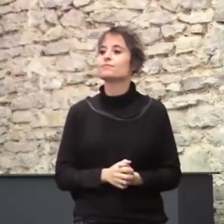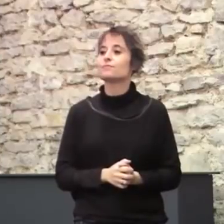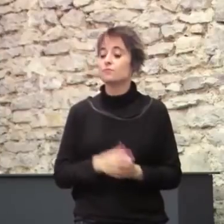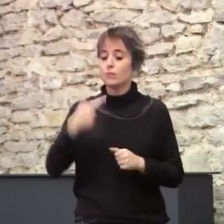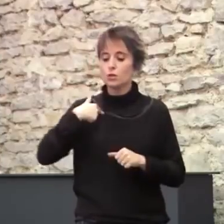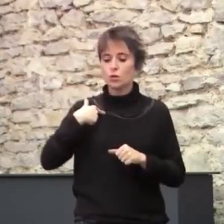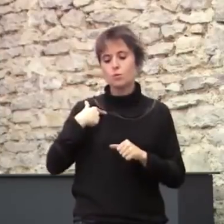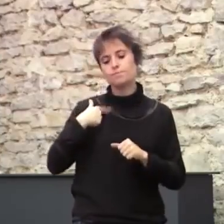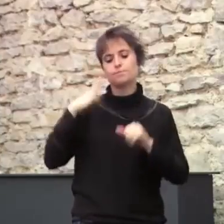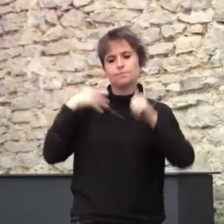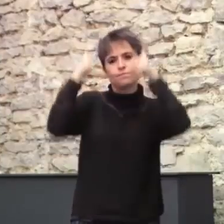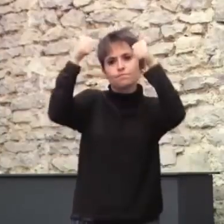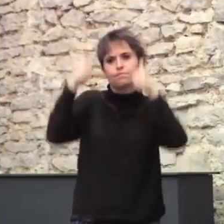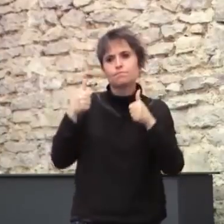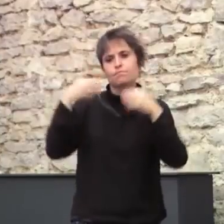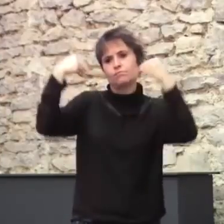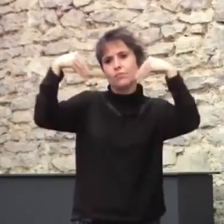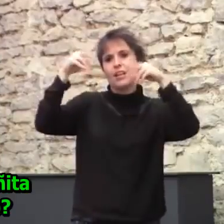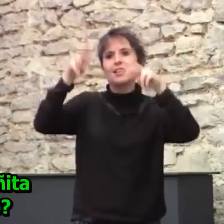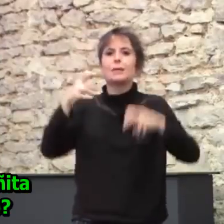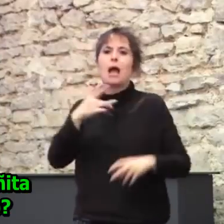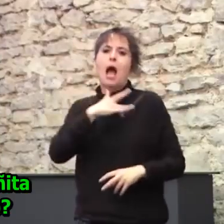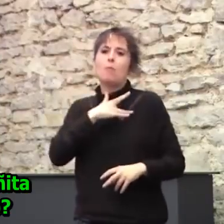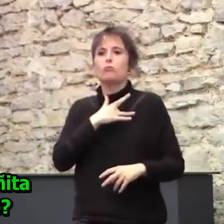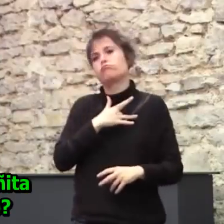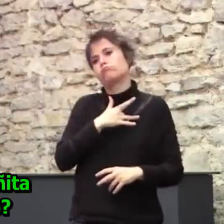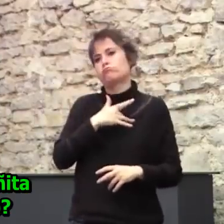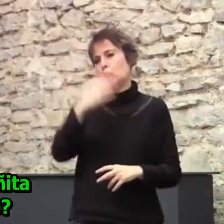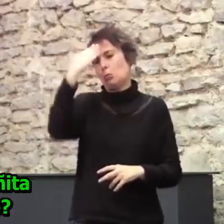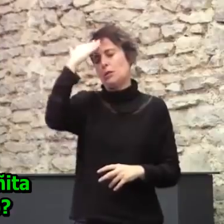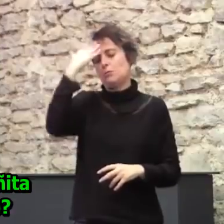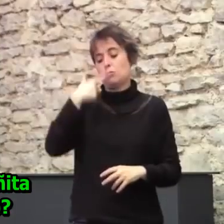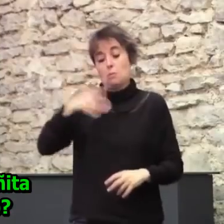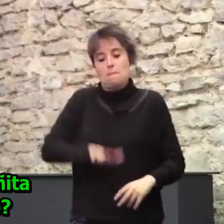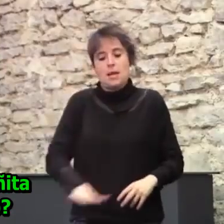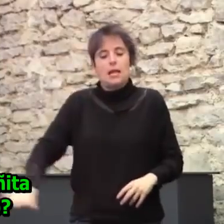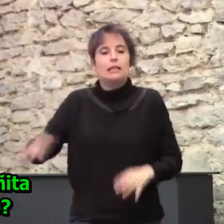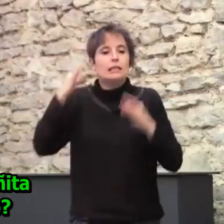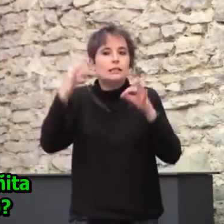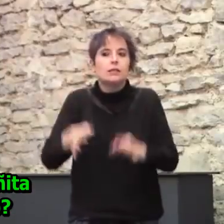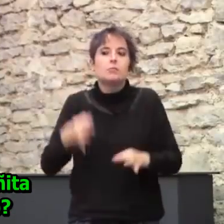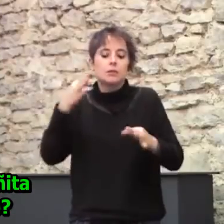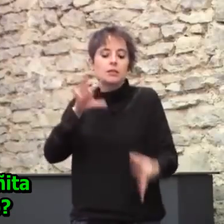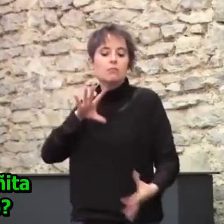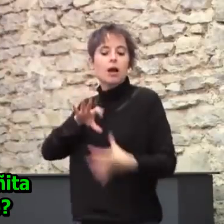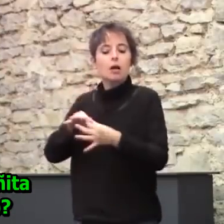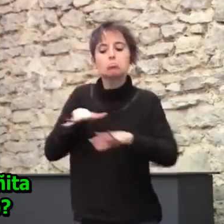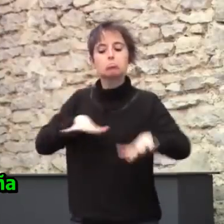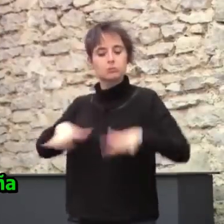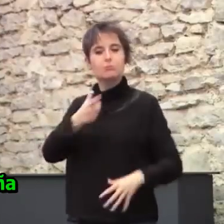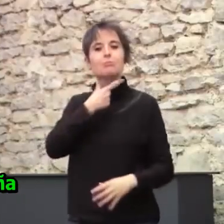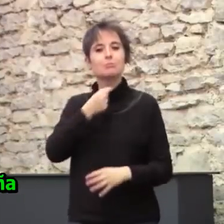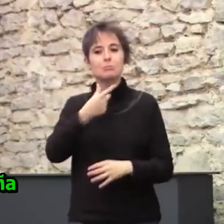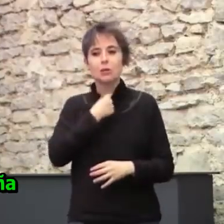Yo hice la tesis doctoral en torno al amor romántico porque es un tema que desde pequeñita siempre me ha movido mucho,